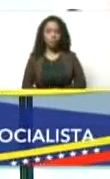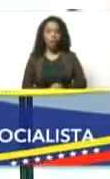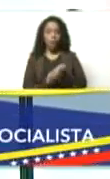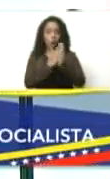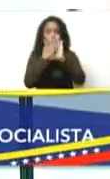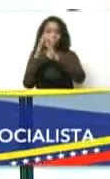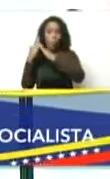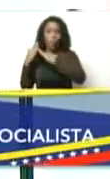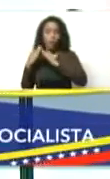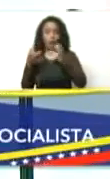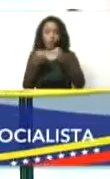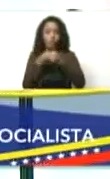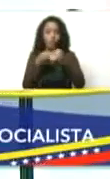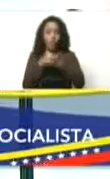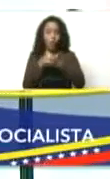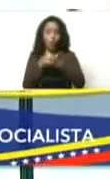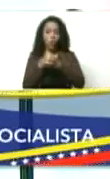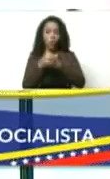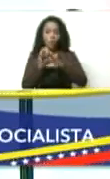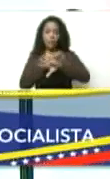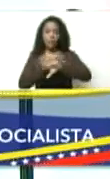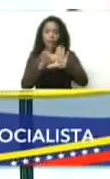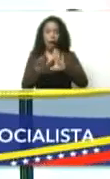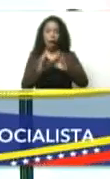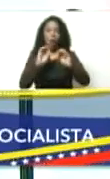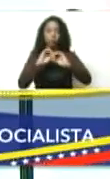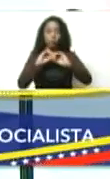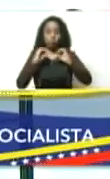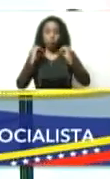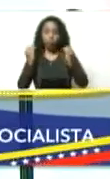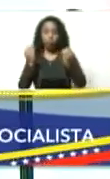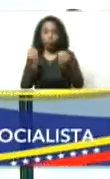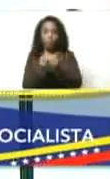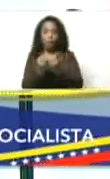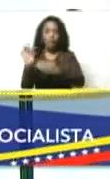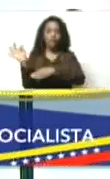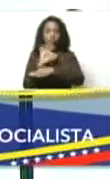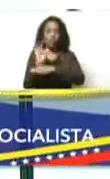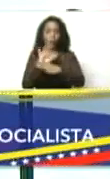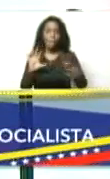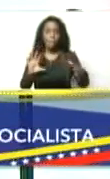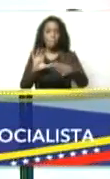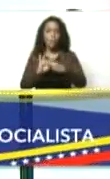Comunas ya organizadas, articuladas y en funcionamiento,